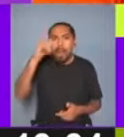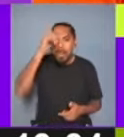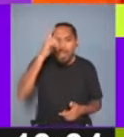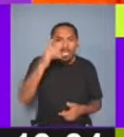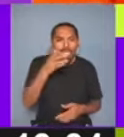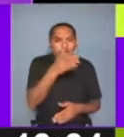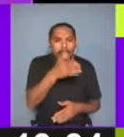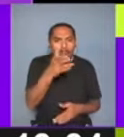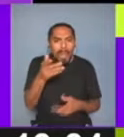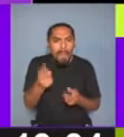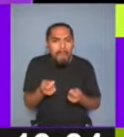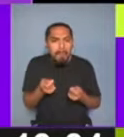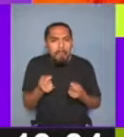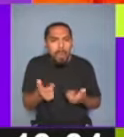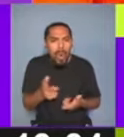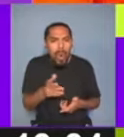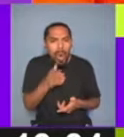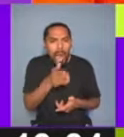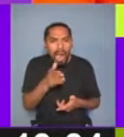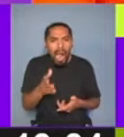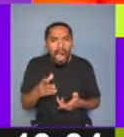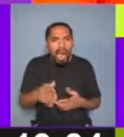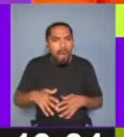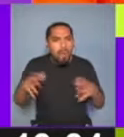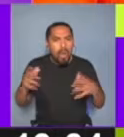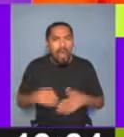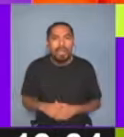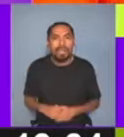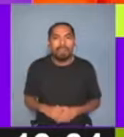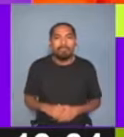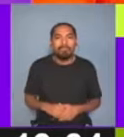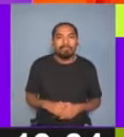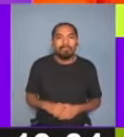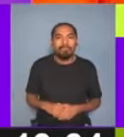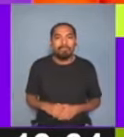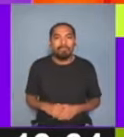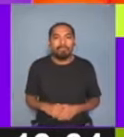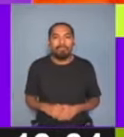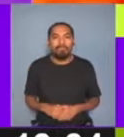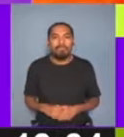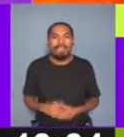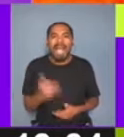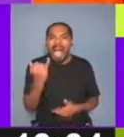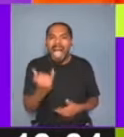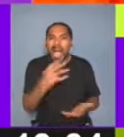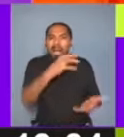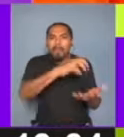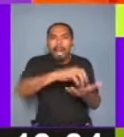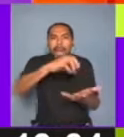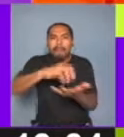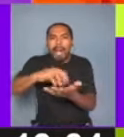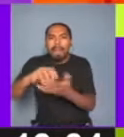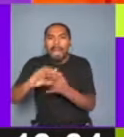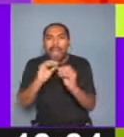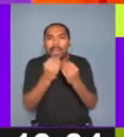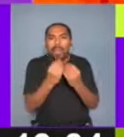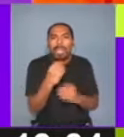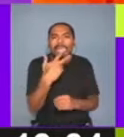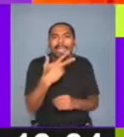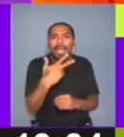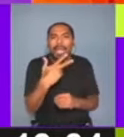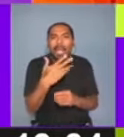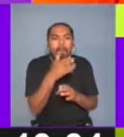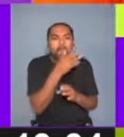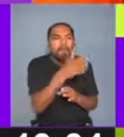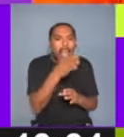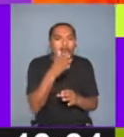bomberos voluntarios eh nuestro nuestras dotaciones También tenemos armé tres dotaciones Pero había más salida y bueno se prioriza